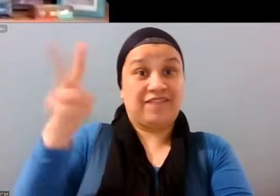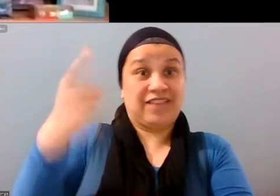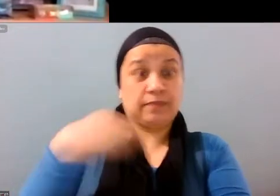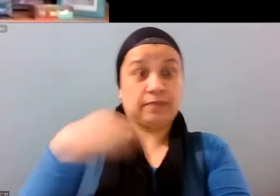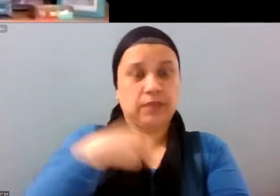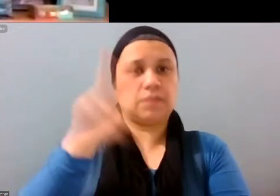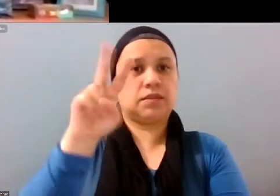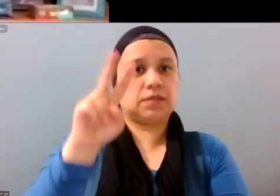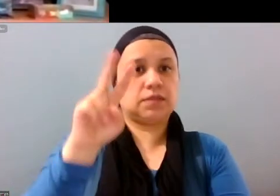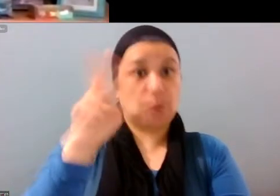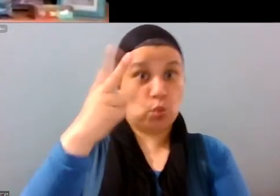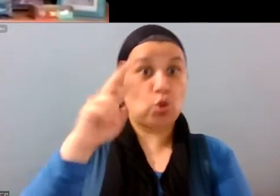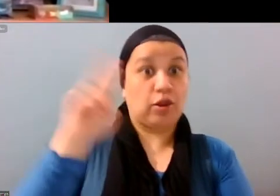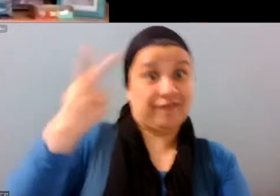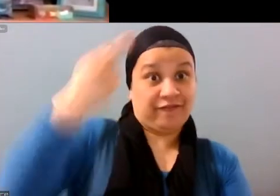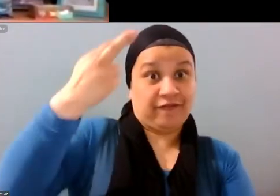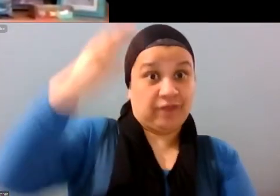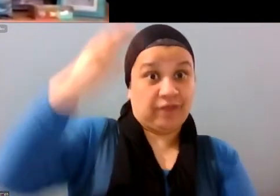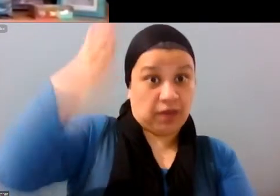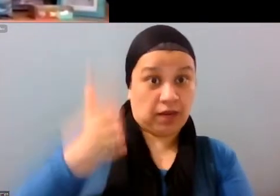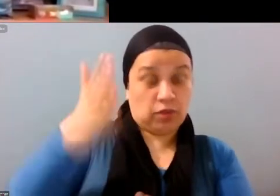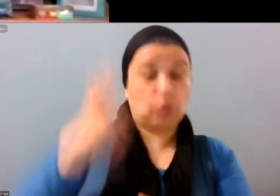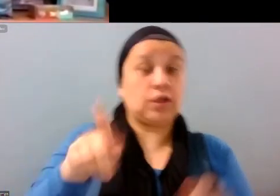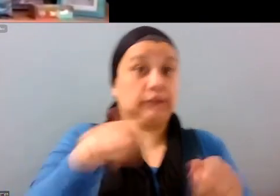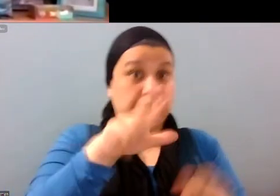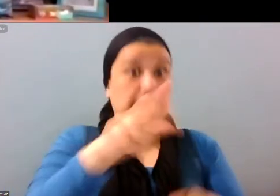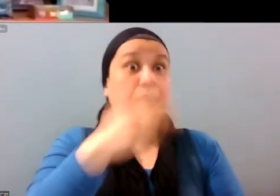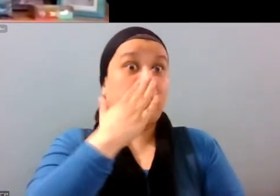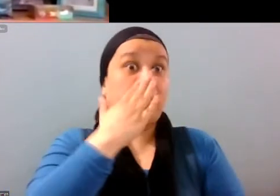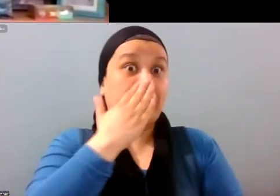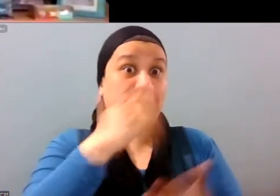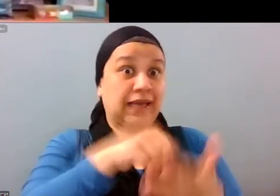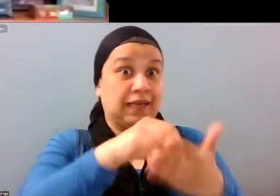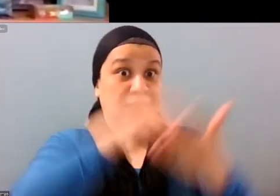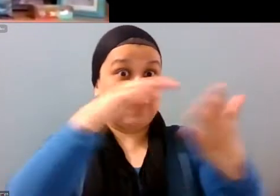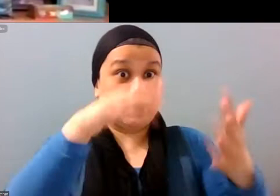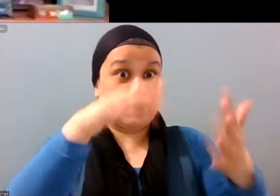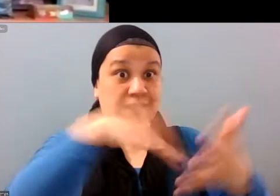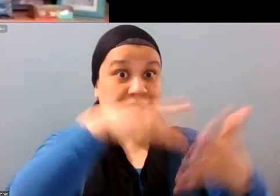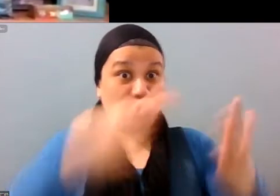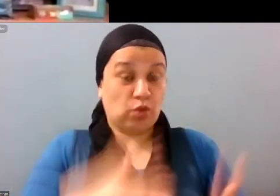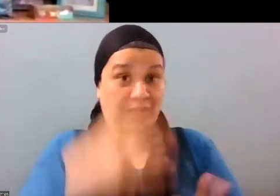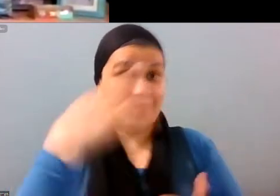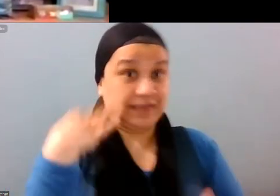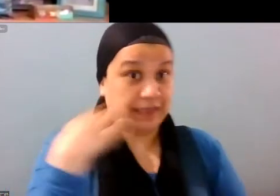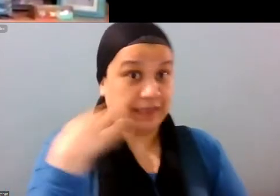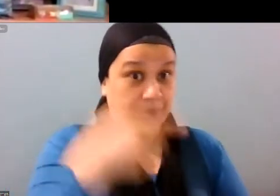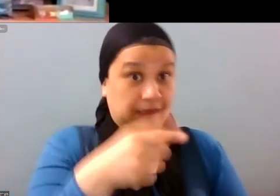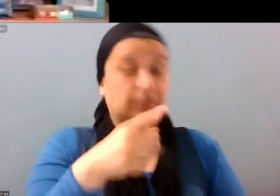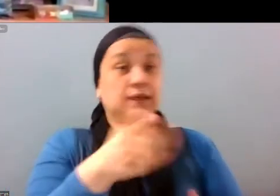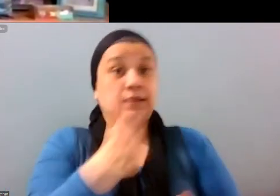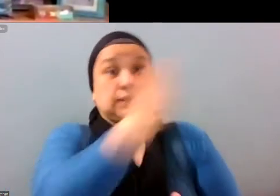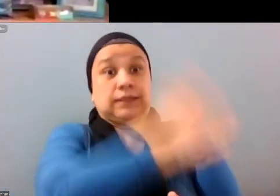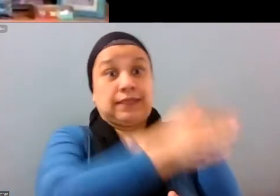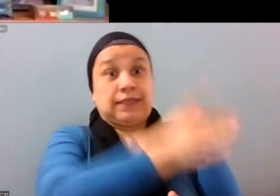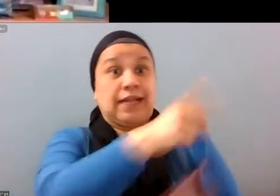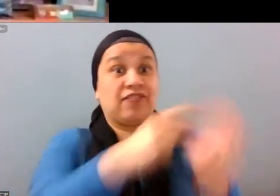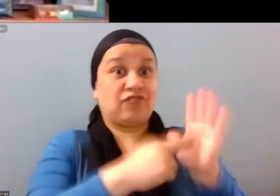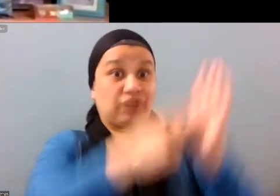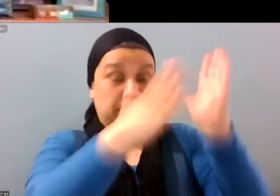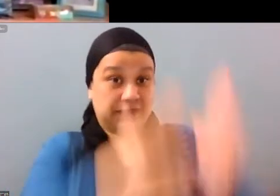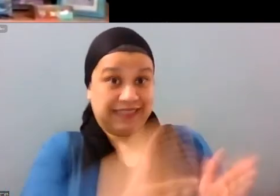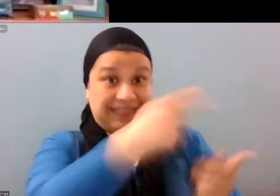luego la madre de los estudiantes la madre de familia invitada el señor representante de